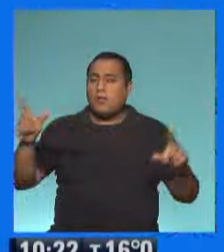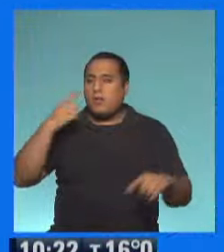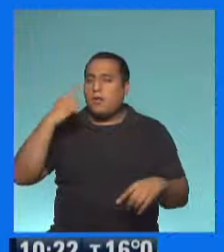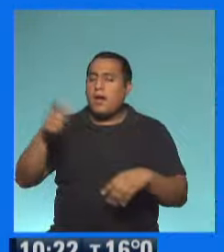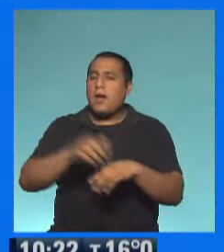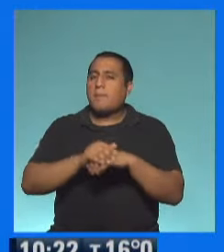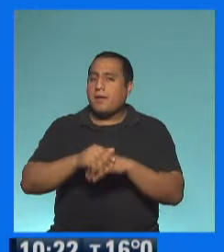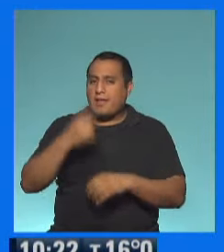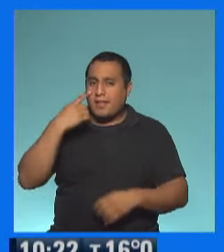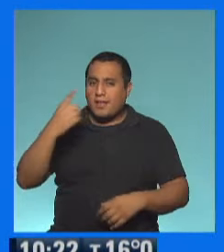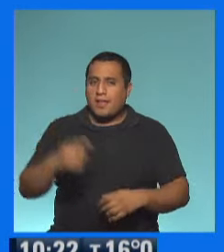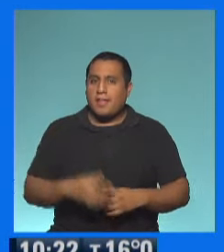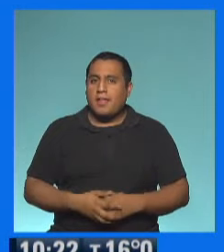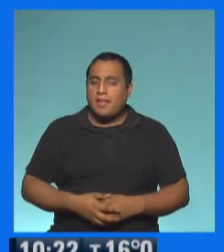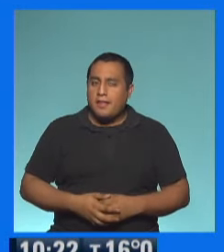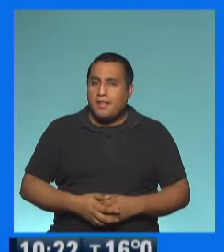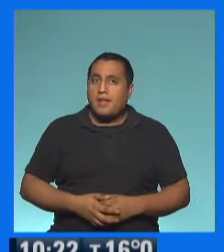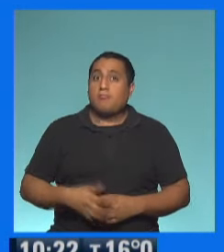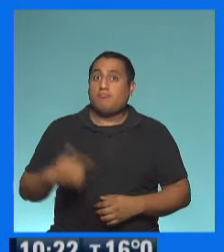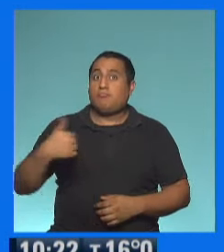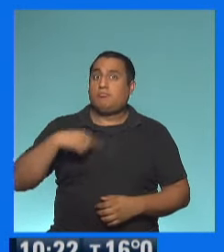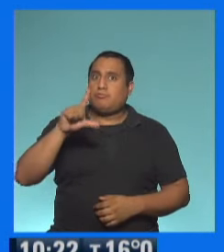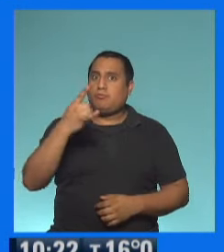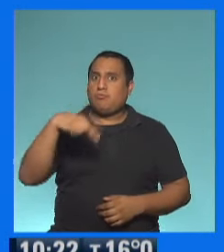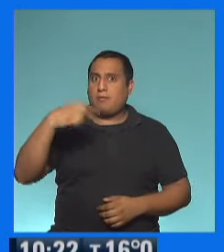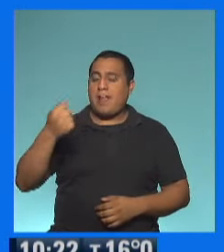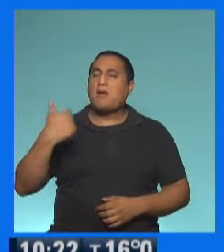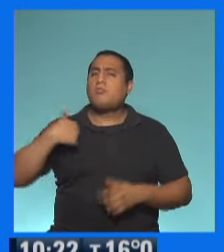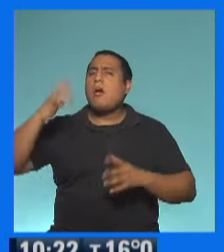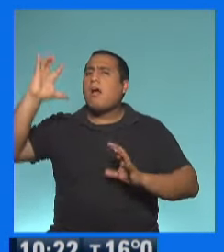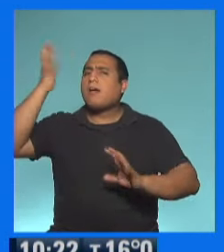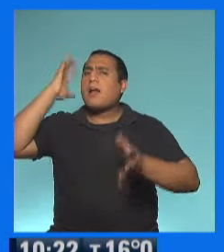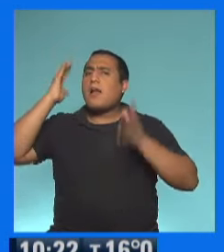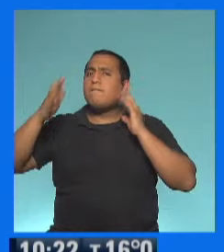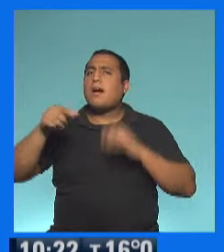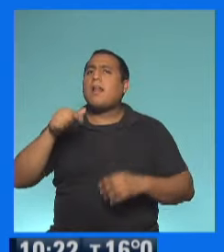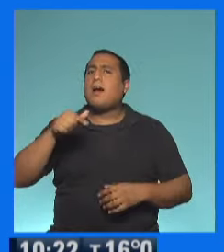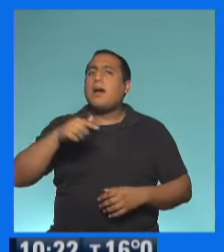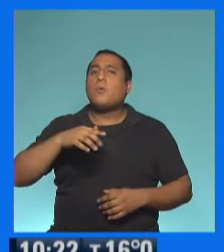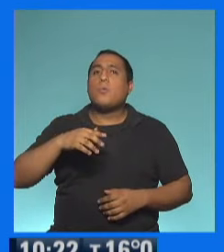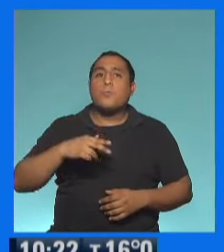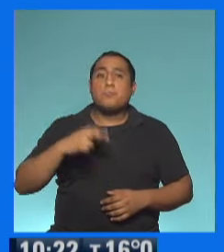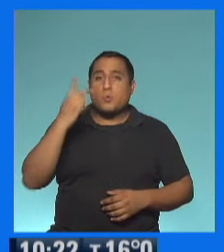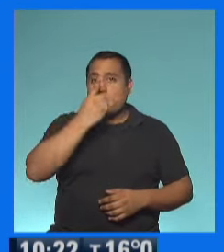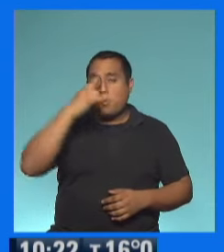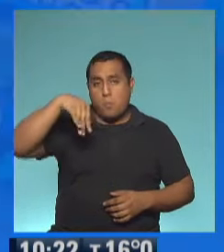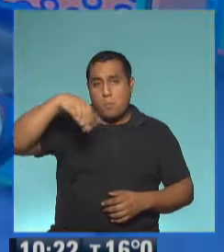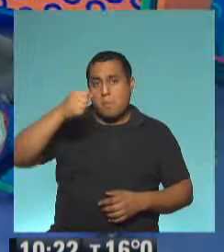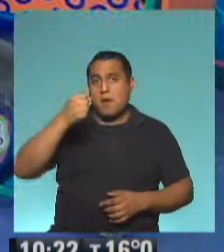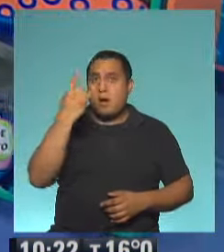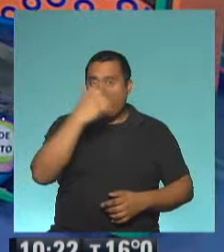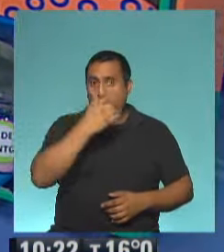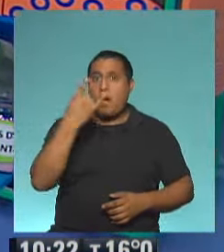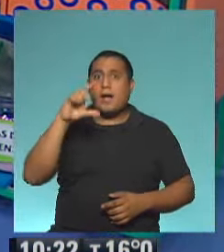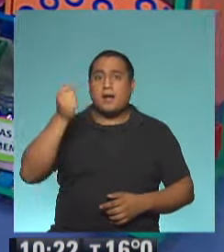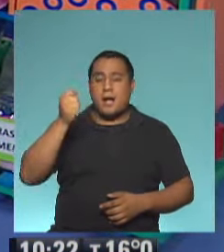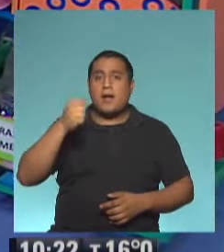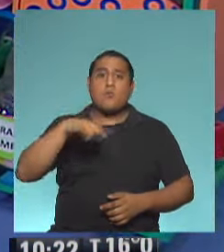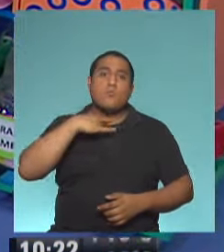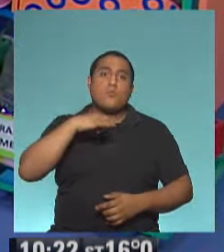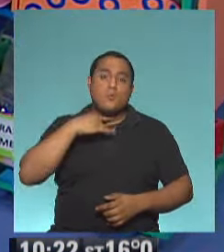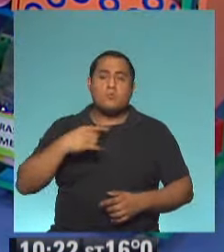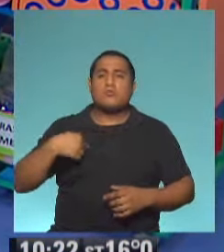¡Acá la tenemos! ¡Ahí acá está! Dice, soy Luna y mi carnaval es en Humahuaca, Jujuy. Uy. Y acá nos contaba, me disfrazo